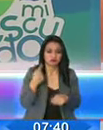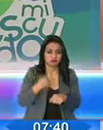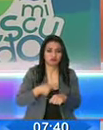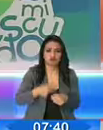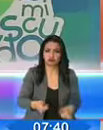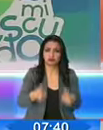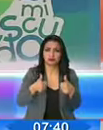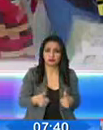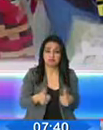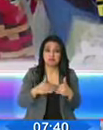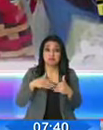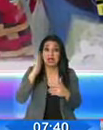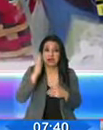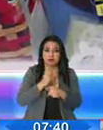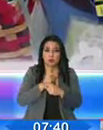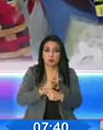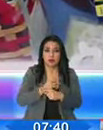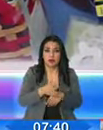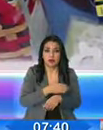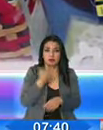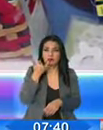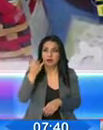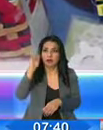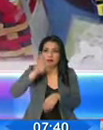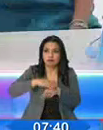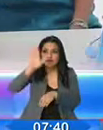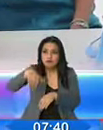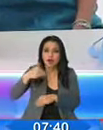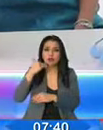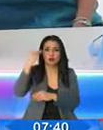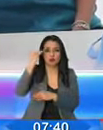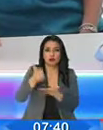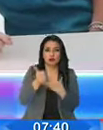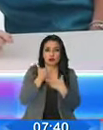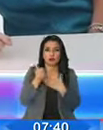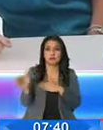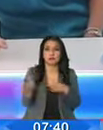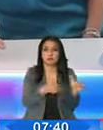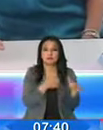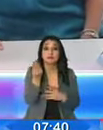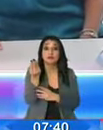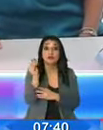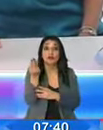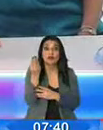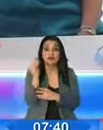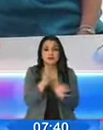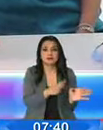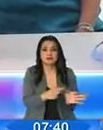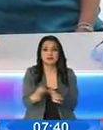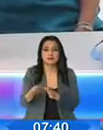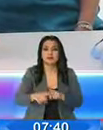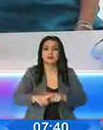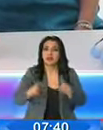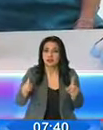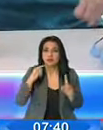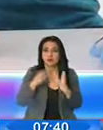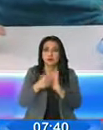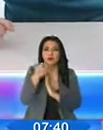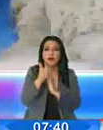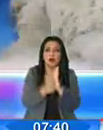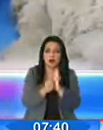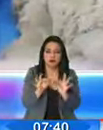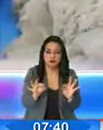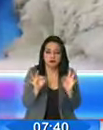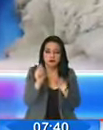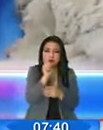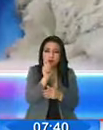para especialmente llamar a un adulto para que le pueda ayudar. Con los adolescentes, las terapias se centran en el arte. Los mandalas, los cómics